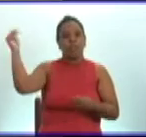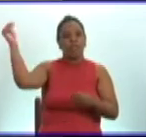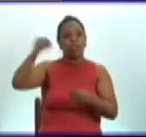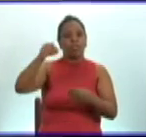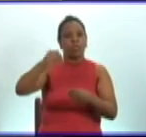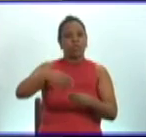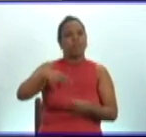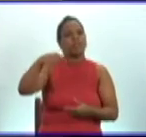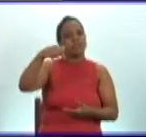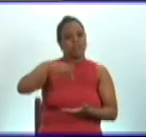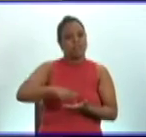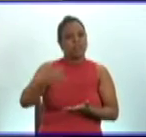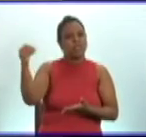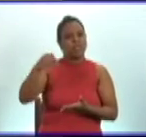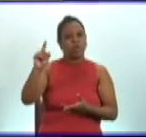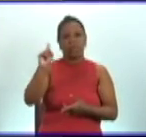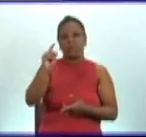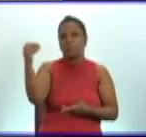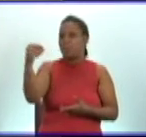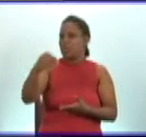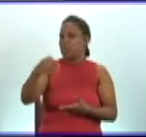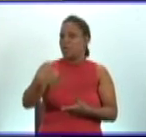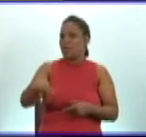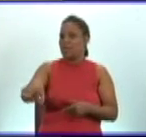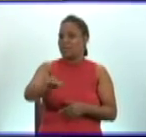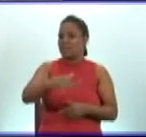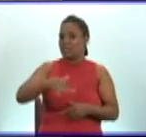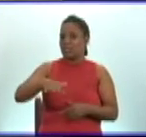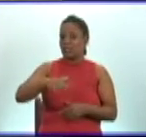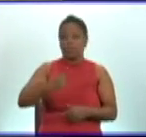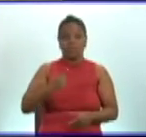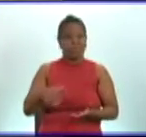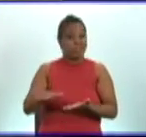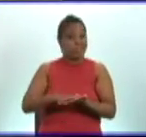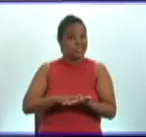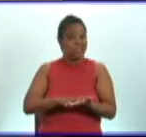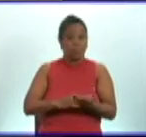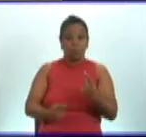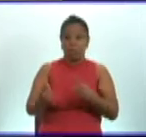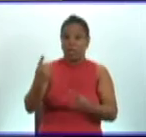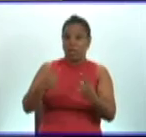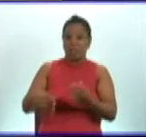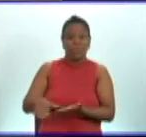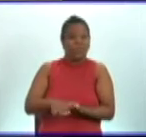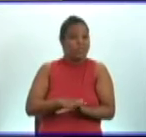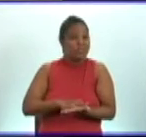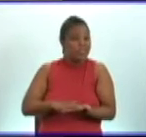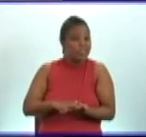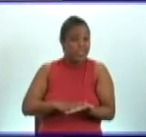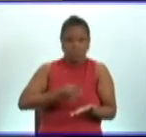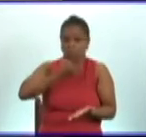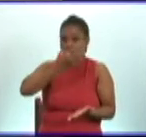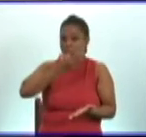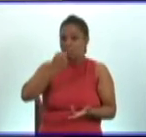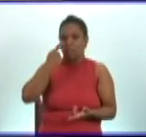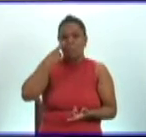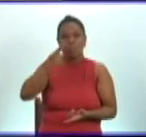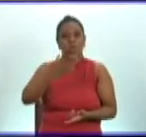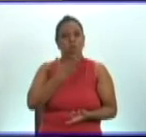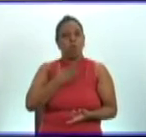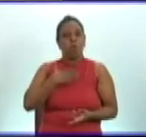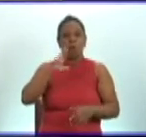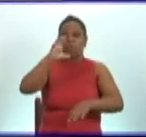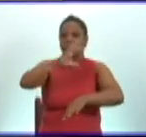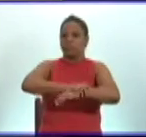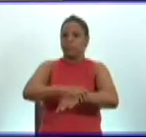no en esa sociedad. Lo cierto es que sin ningunos elementos, sin ningunos argumentos, pues vieron en la escena cómo apresaron a un aula